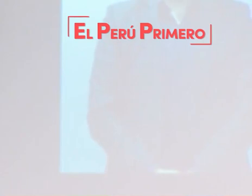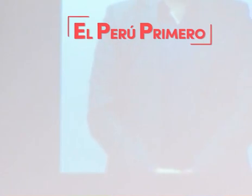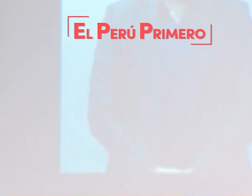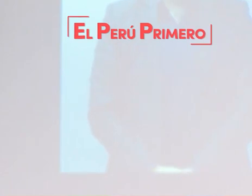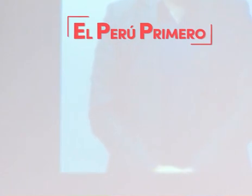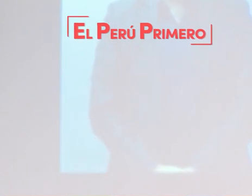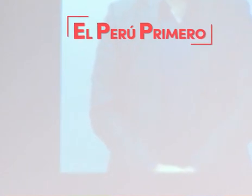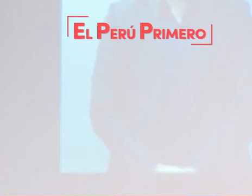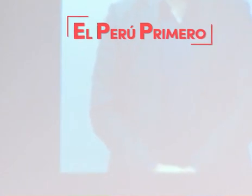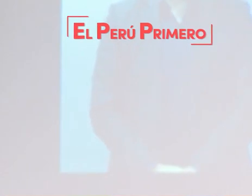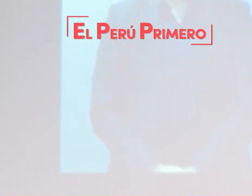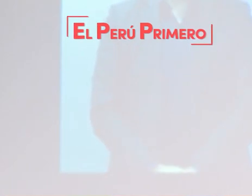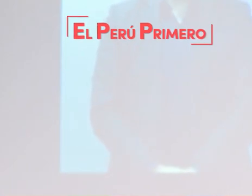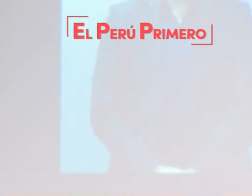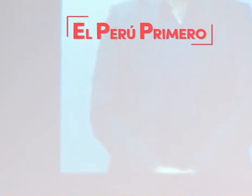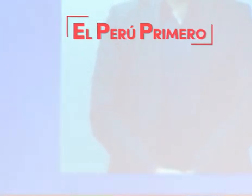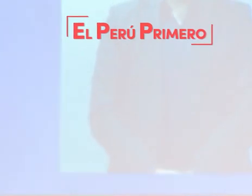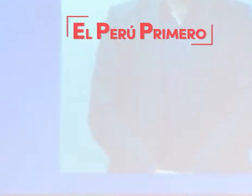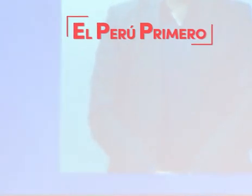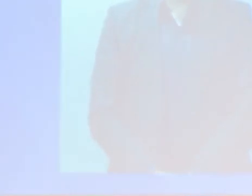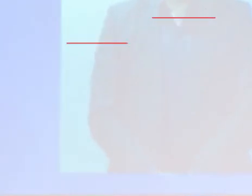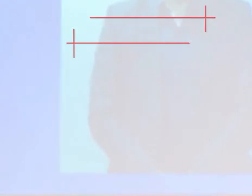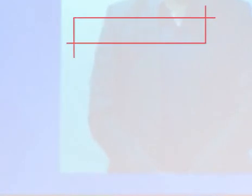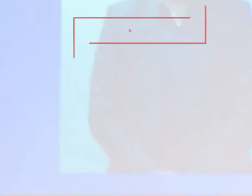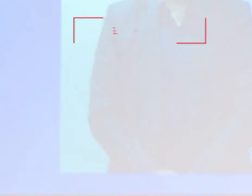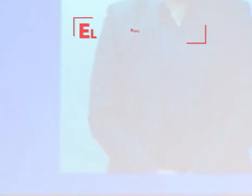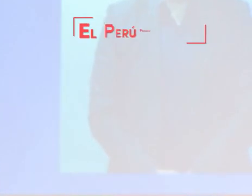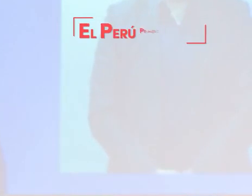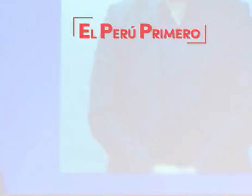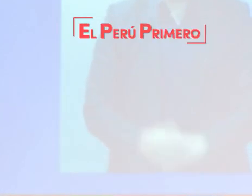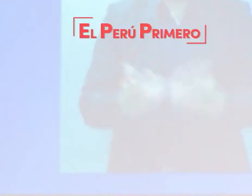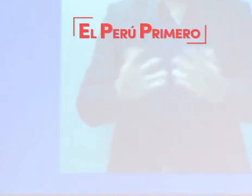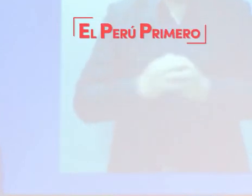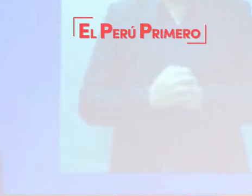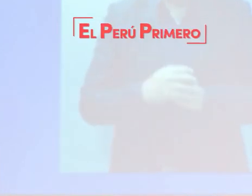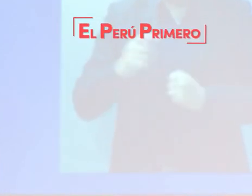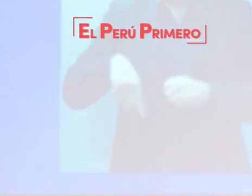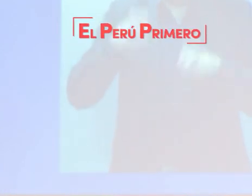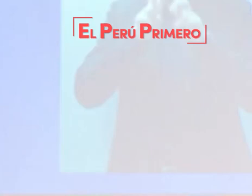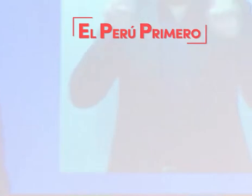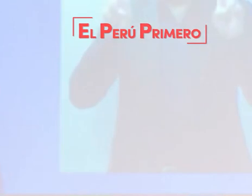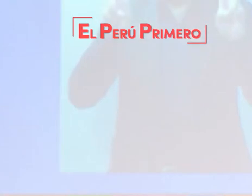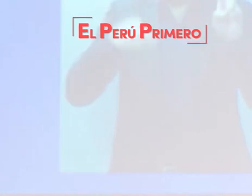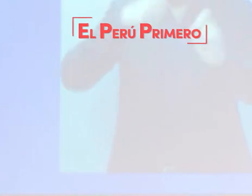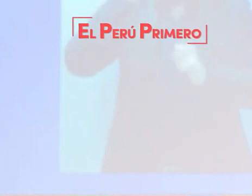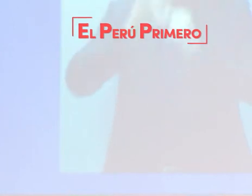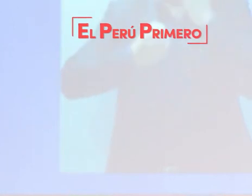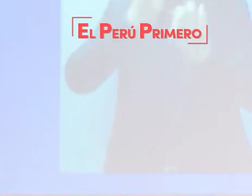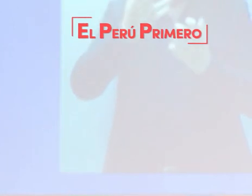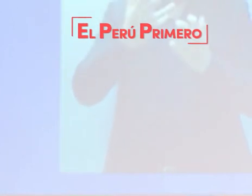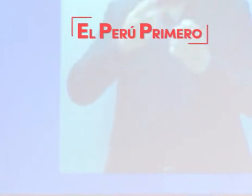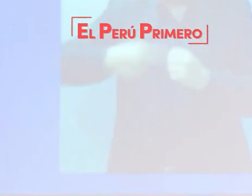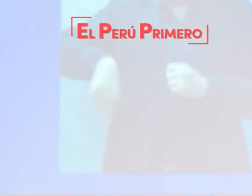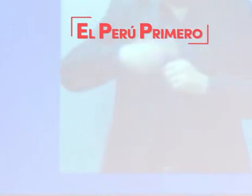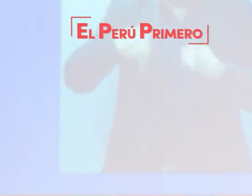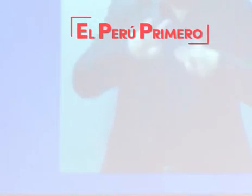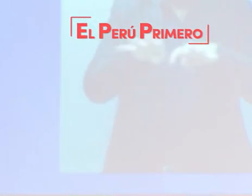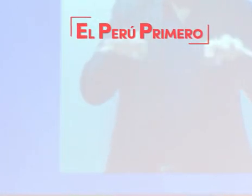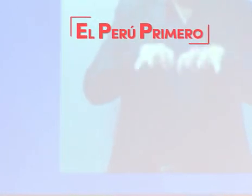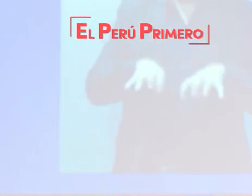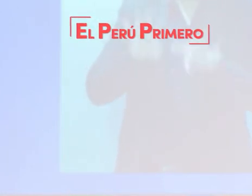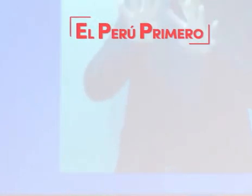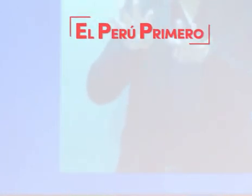Y es propicio hablar de ese tema en un evento como el de hoy, de inclusión